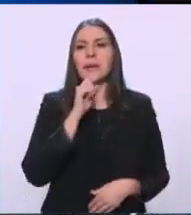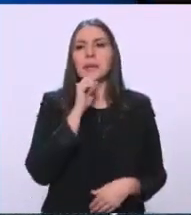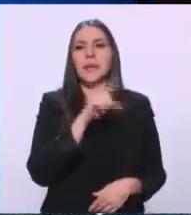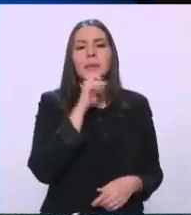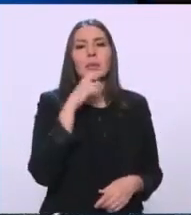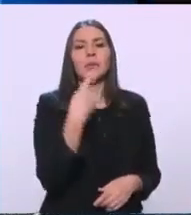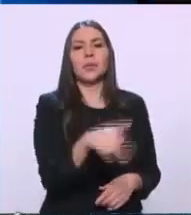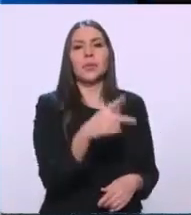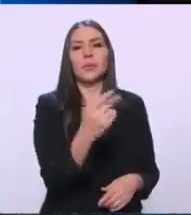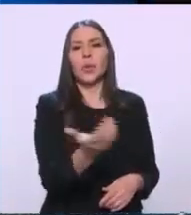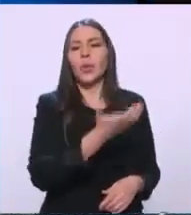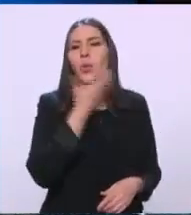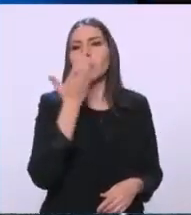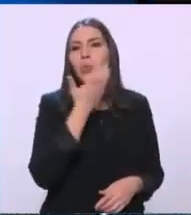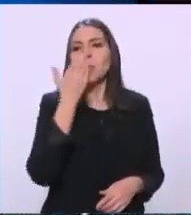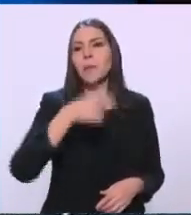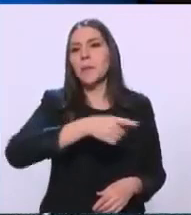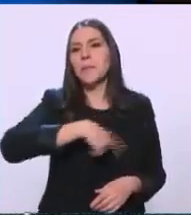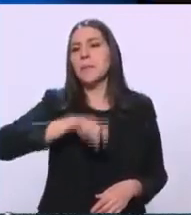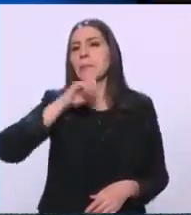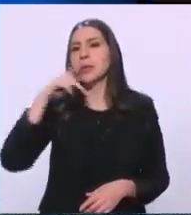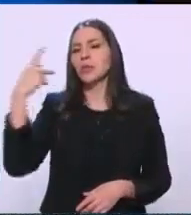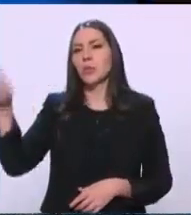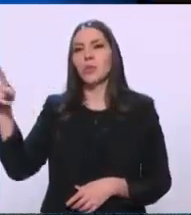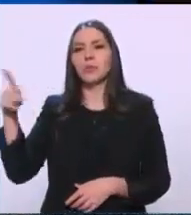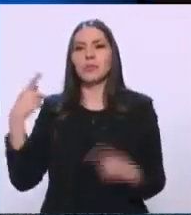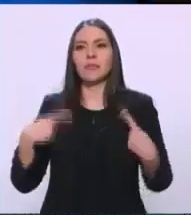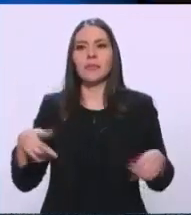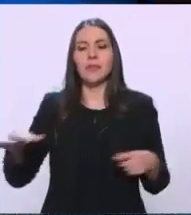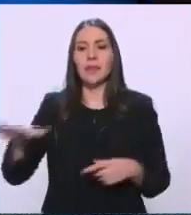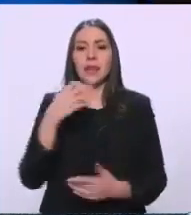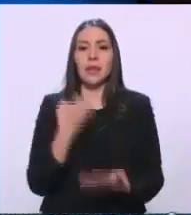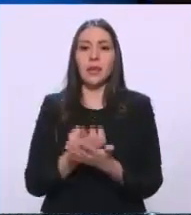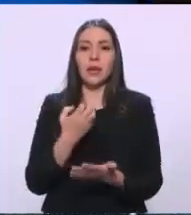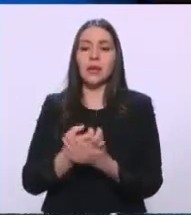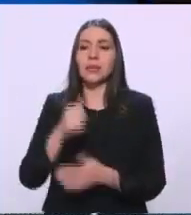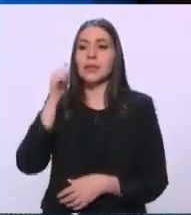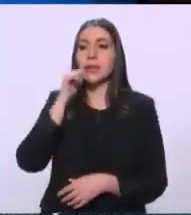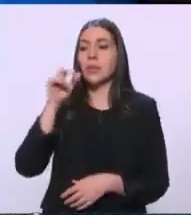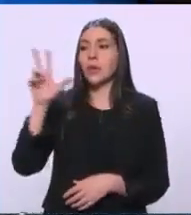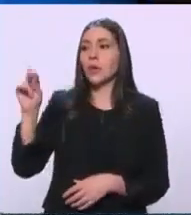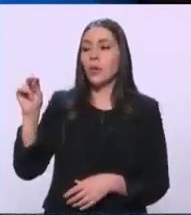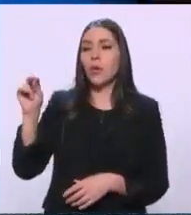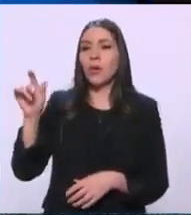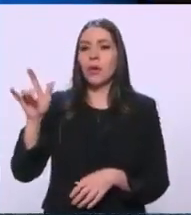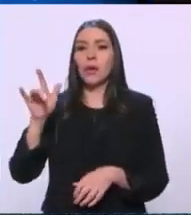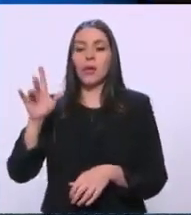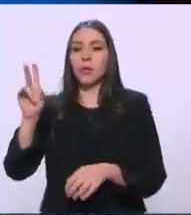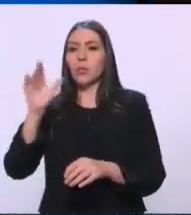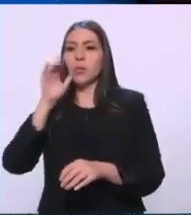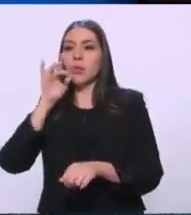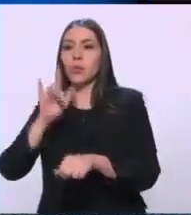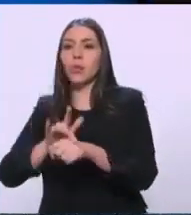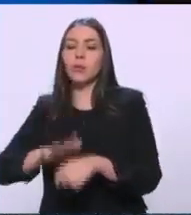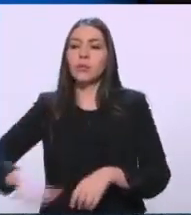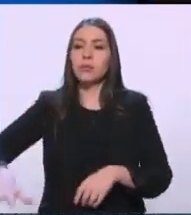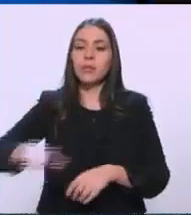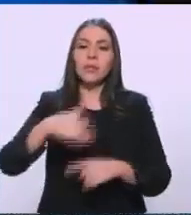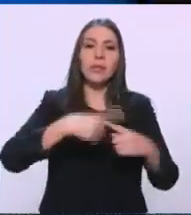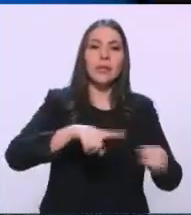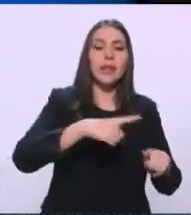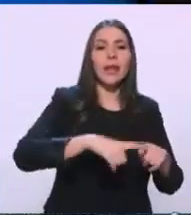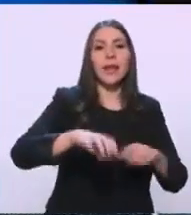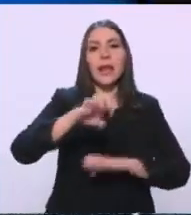religión de los economistas, con su Dios intocable, el mercado, y su mano invisible, incluso